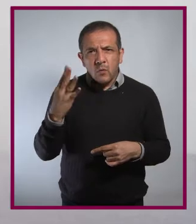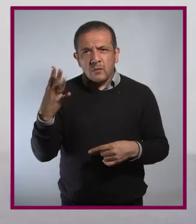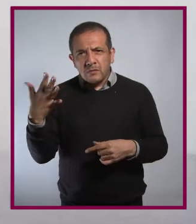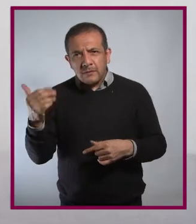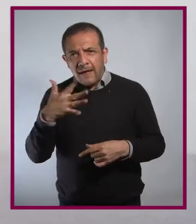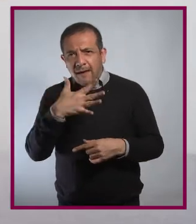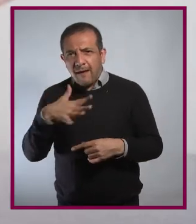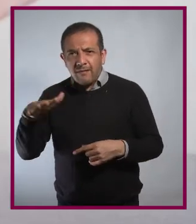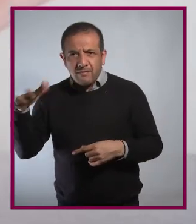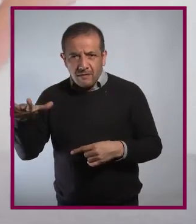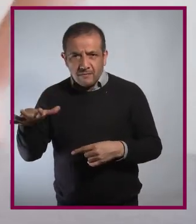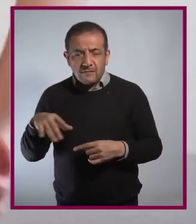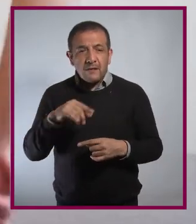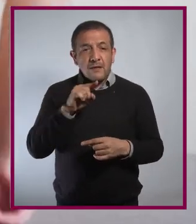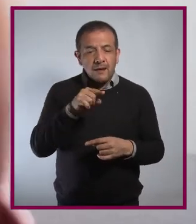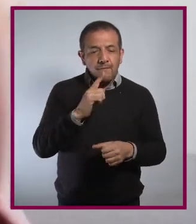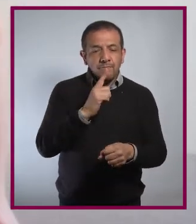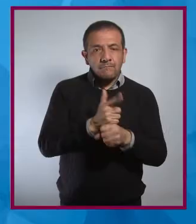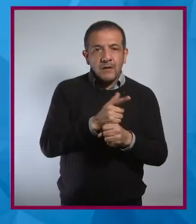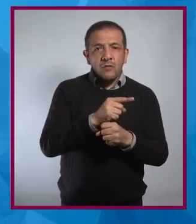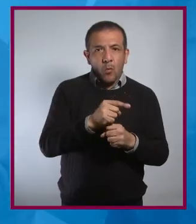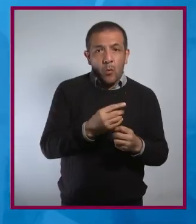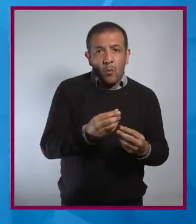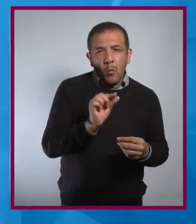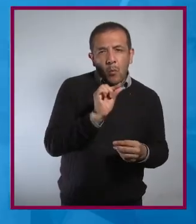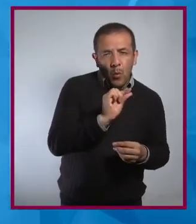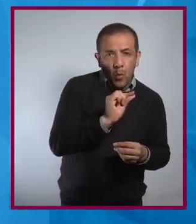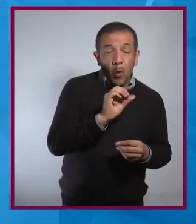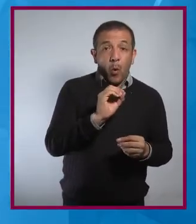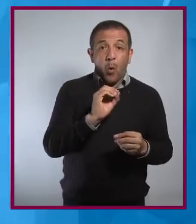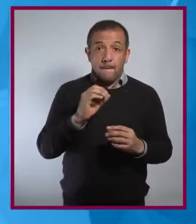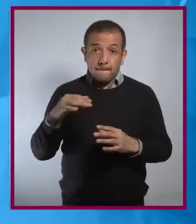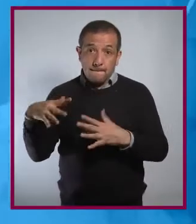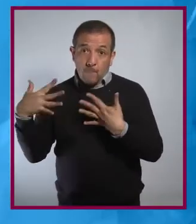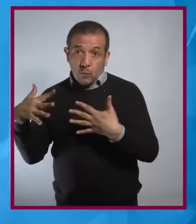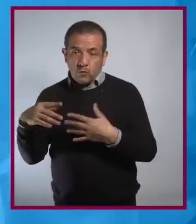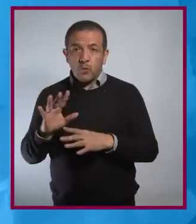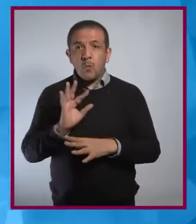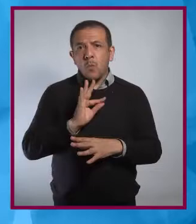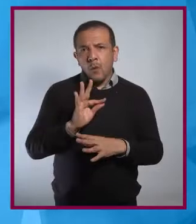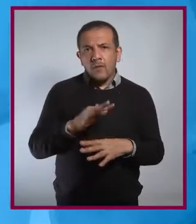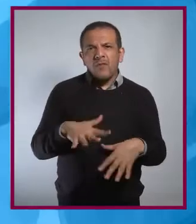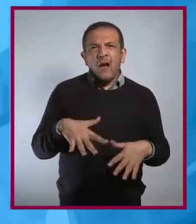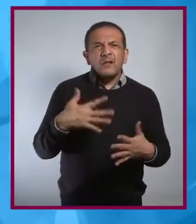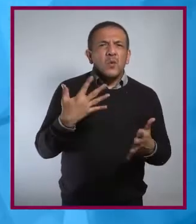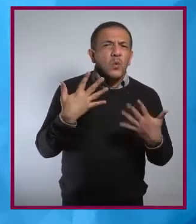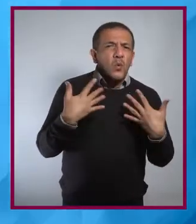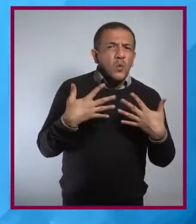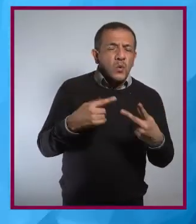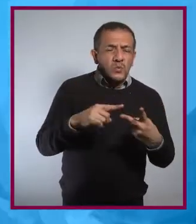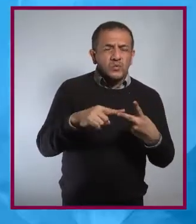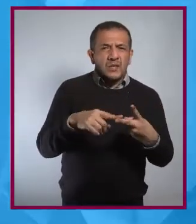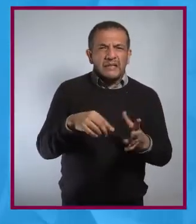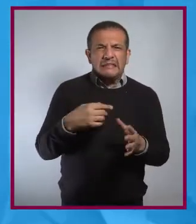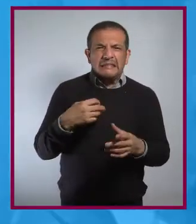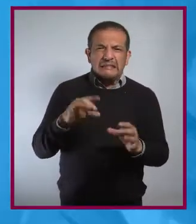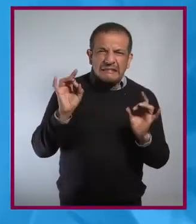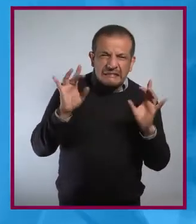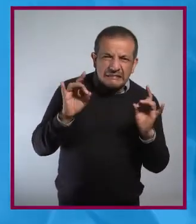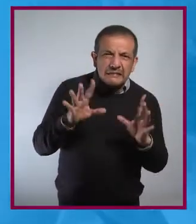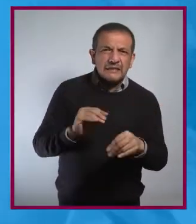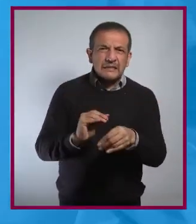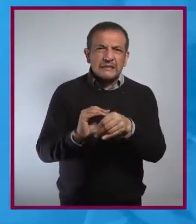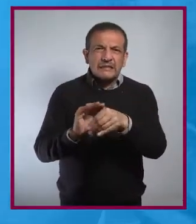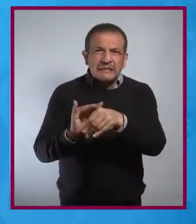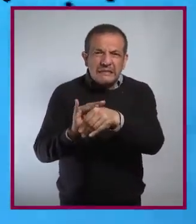es poco y cuánto es mucho. Del dolor se puede decir que arde, que taladra, que es punzante,